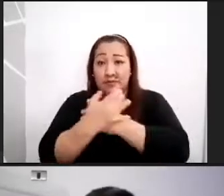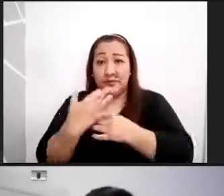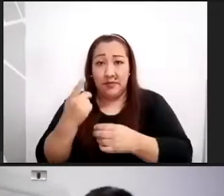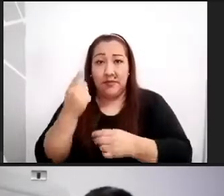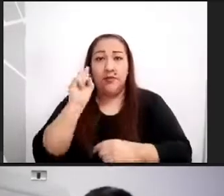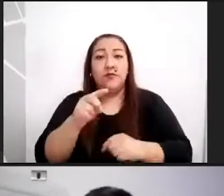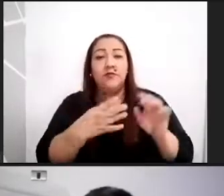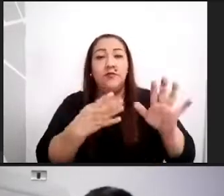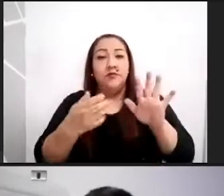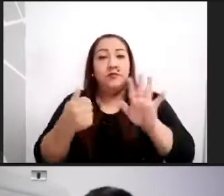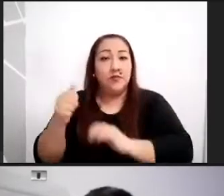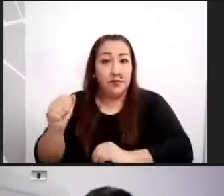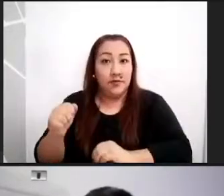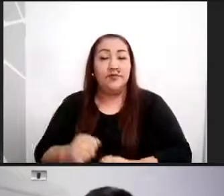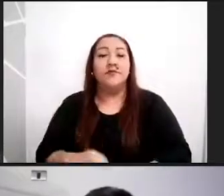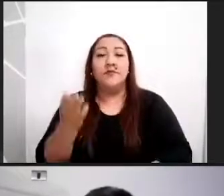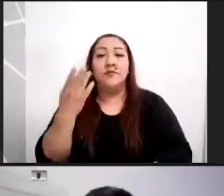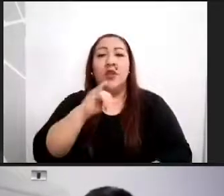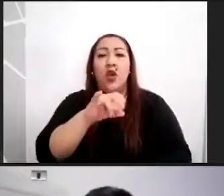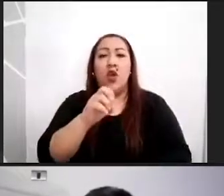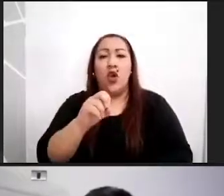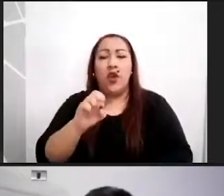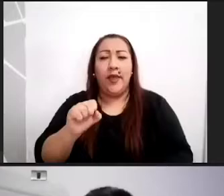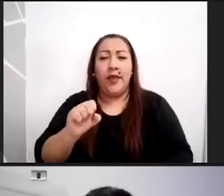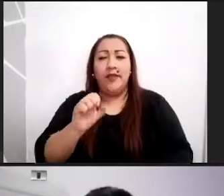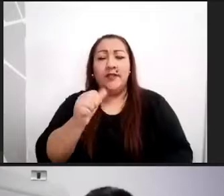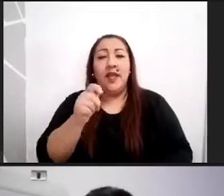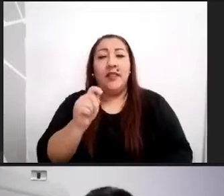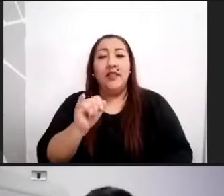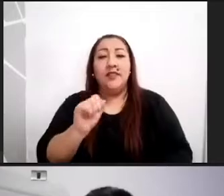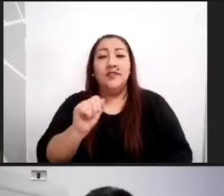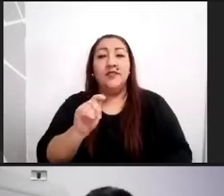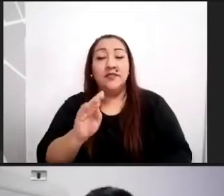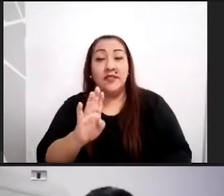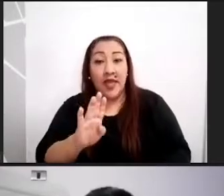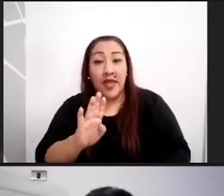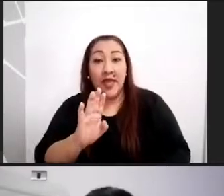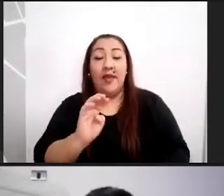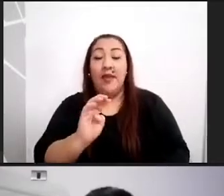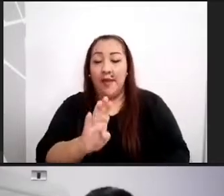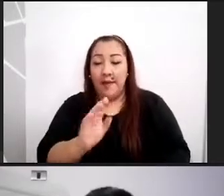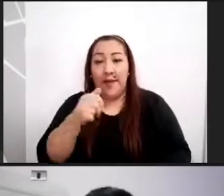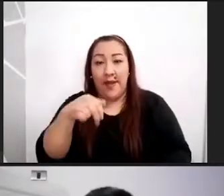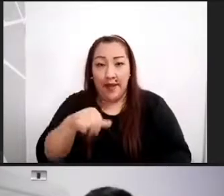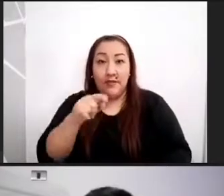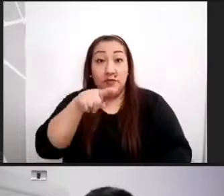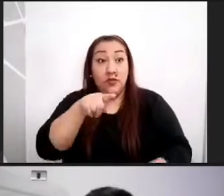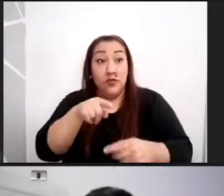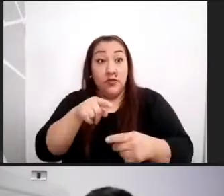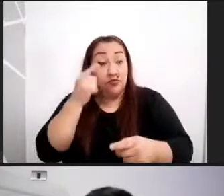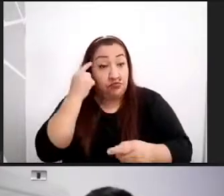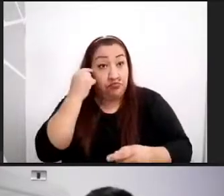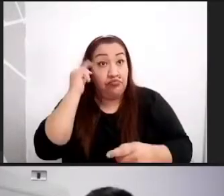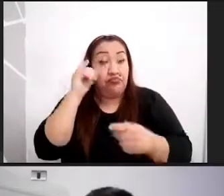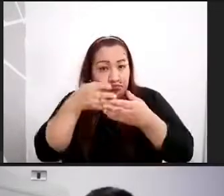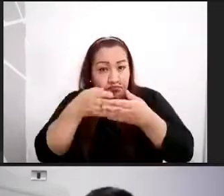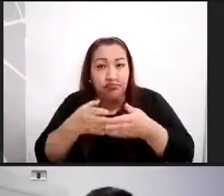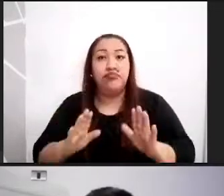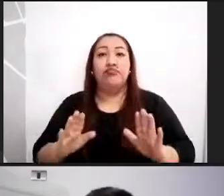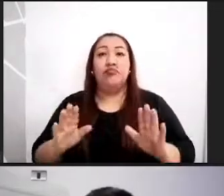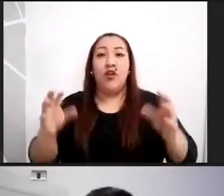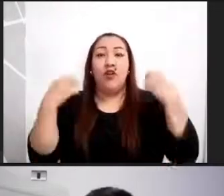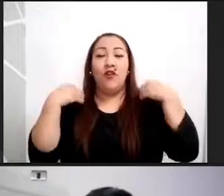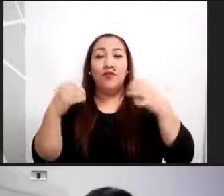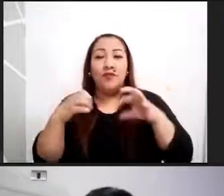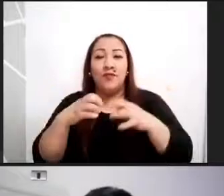Jorge Santisteban de Noriega abrió por primera vez las puertas de la sede de Ucayali 388